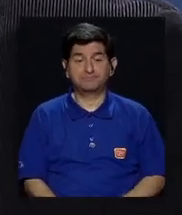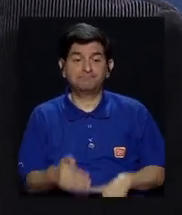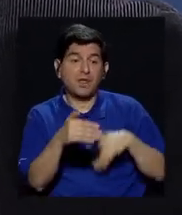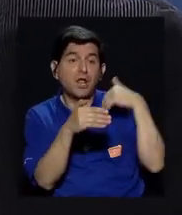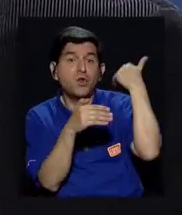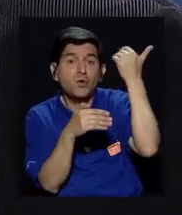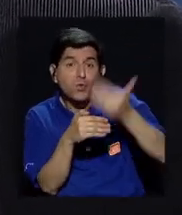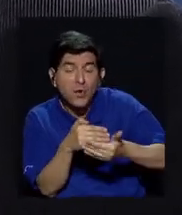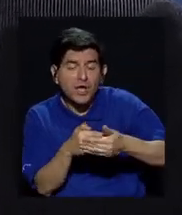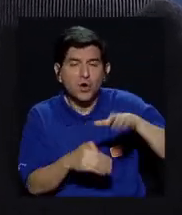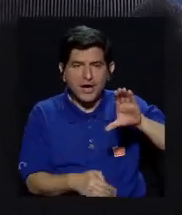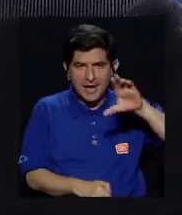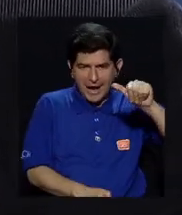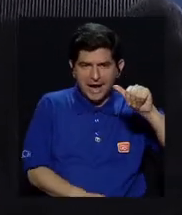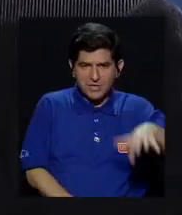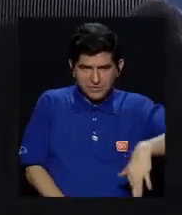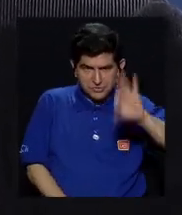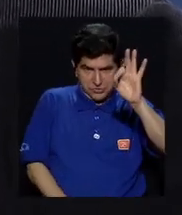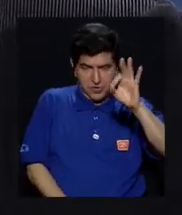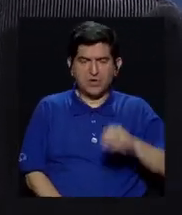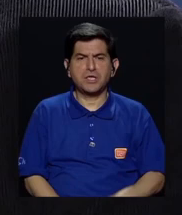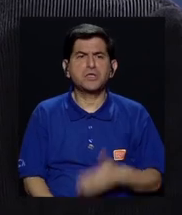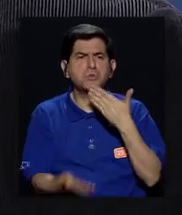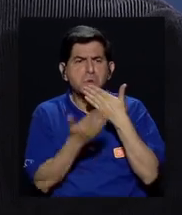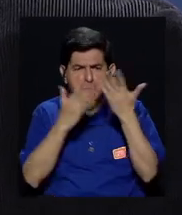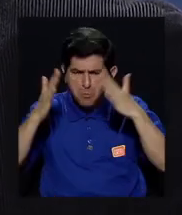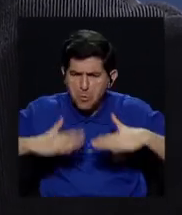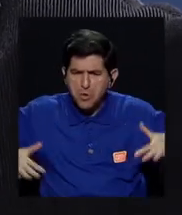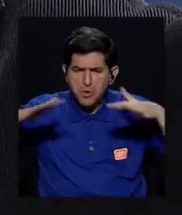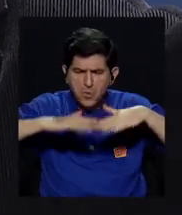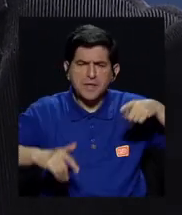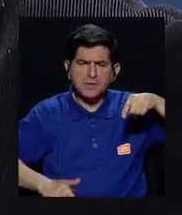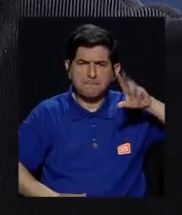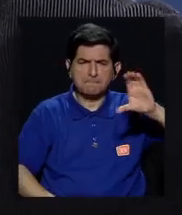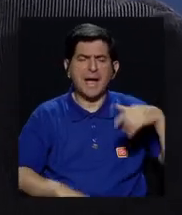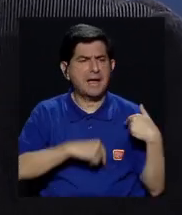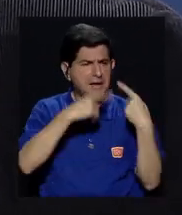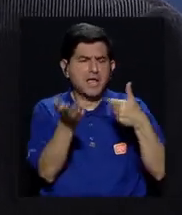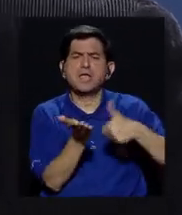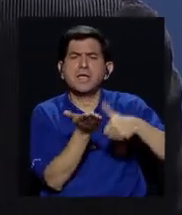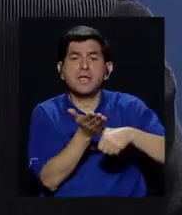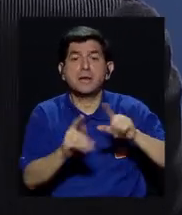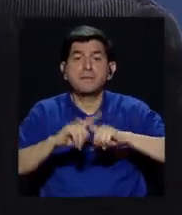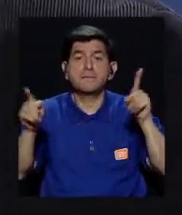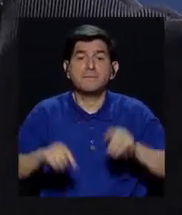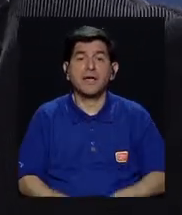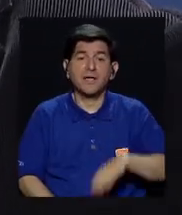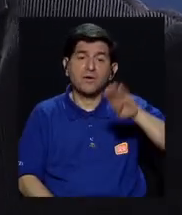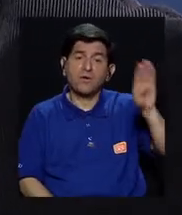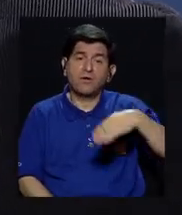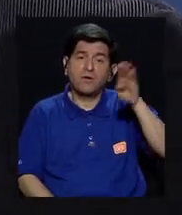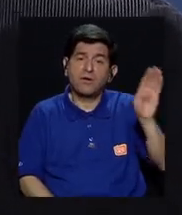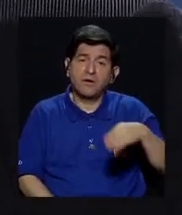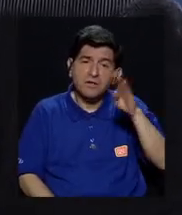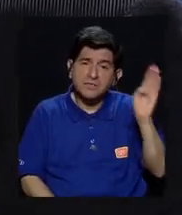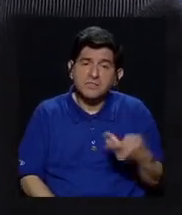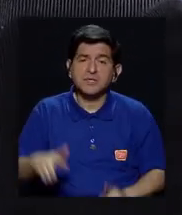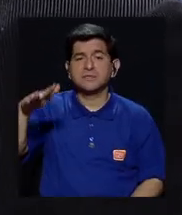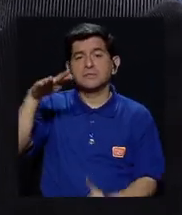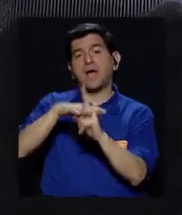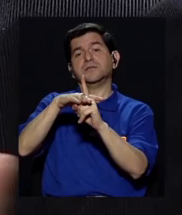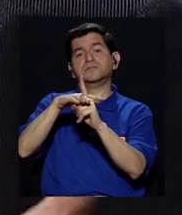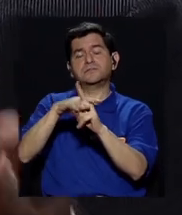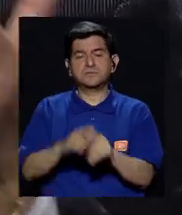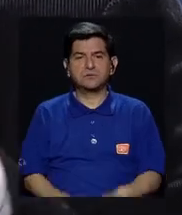después de que carlos alvarado es electo hay un buen ambiente para el parking a las elecciones pero parece el cementazo y cuando